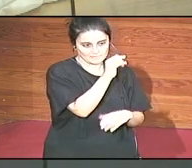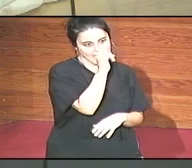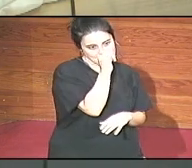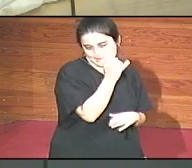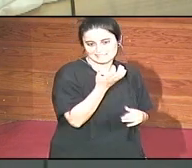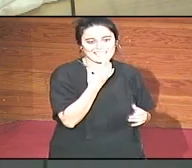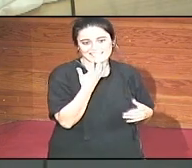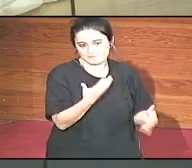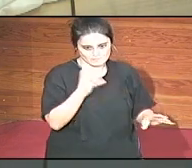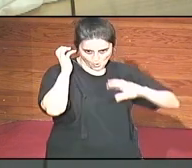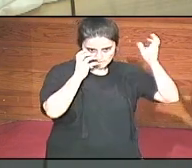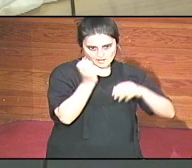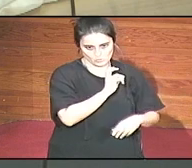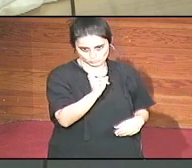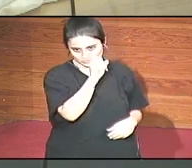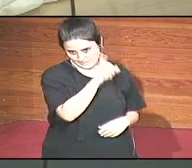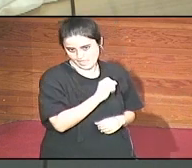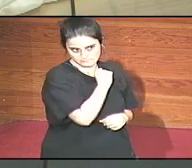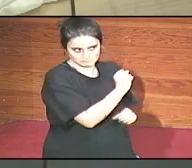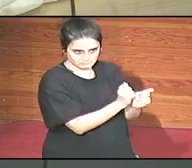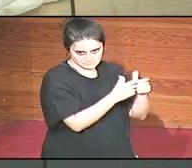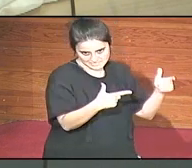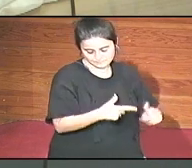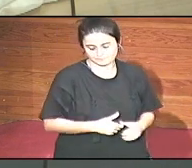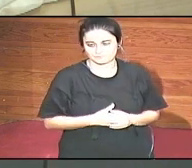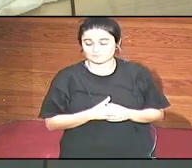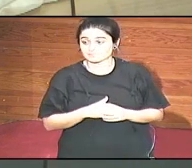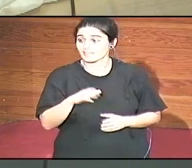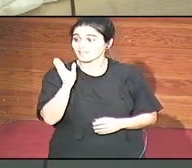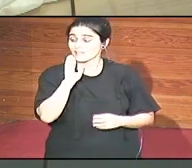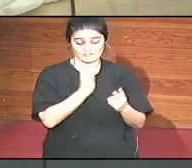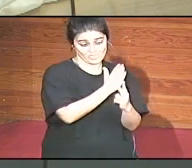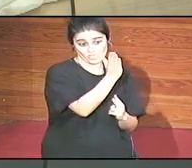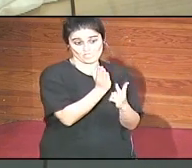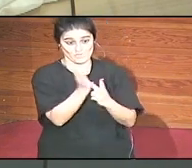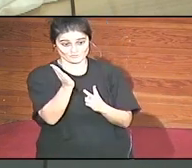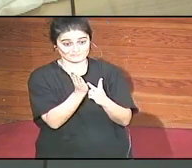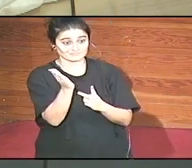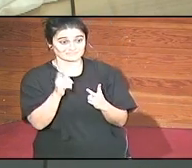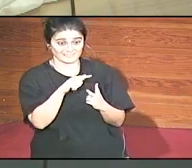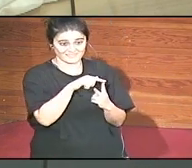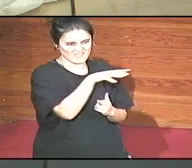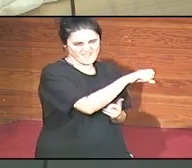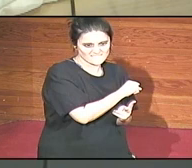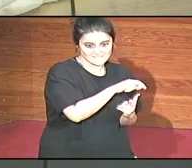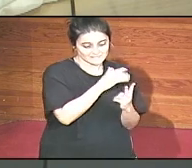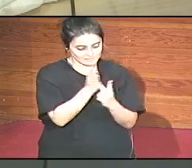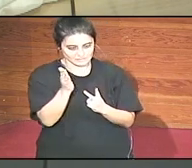por por poneros con un ejemplo decía dos aristas porque porque hay otra y es que china